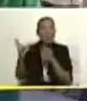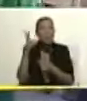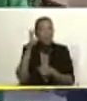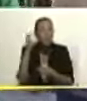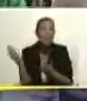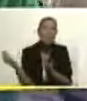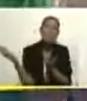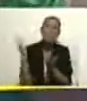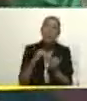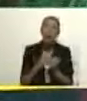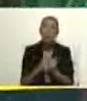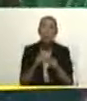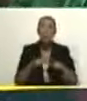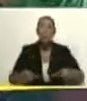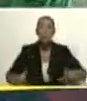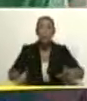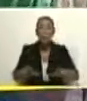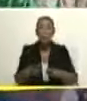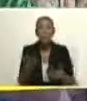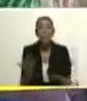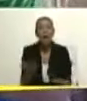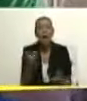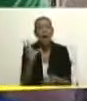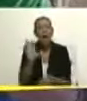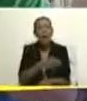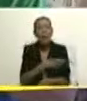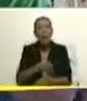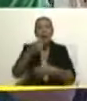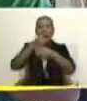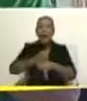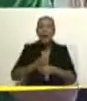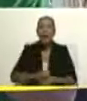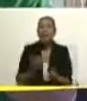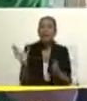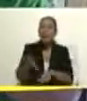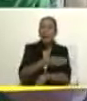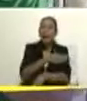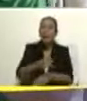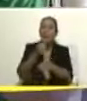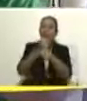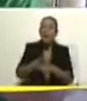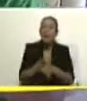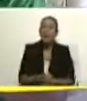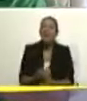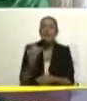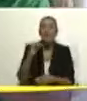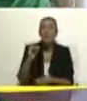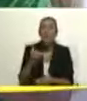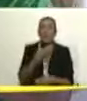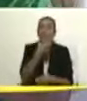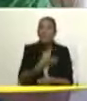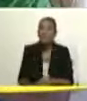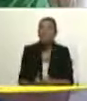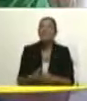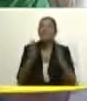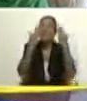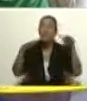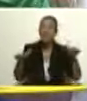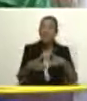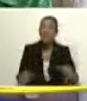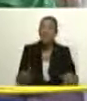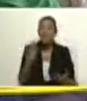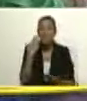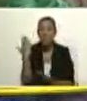vamos entonces al set, pero antes vamos a escuchar gaita. Gaita, gaita, gaita, porque estamos en tiempo de Navidad.